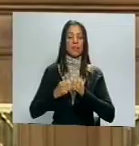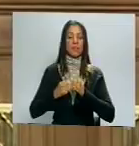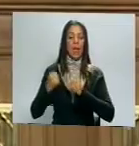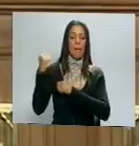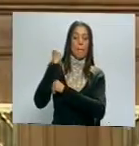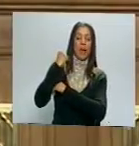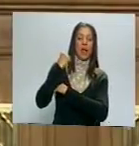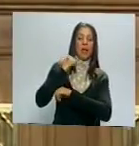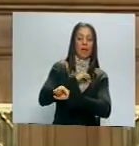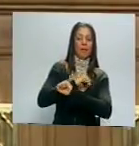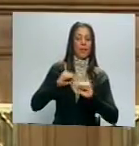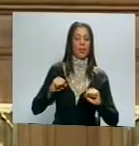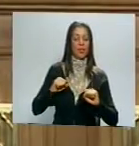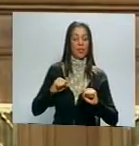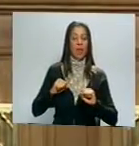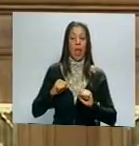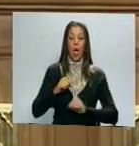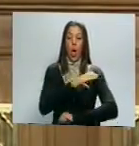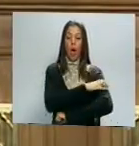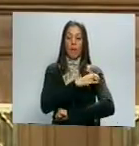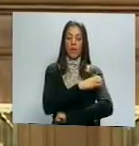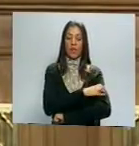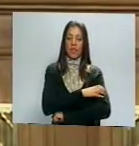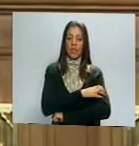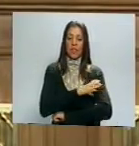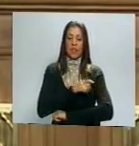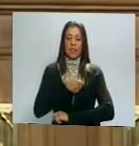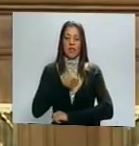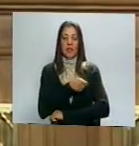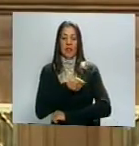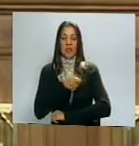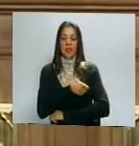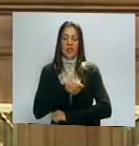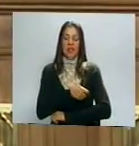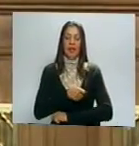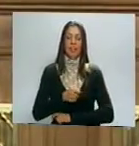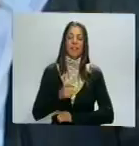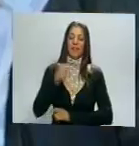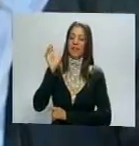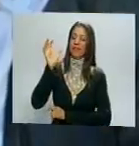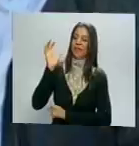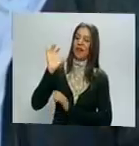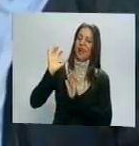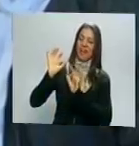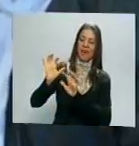Unidos no hay forma que la derecha pueda ni siquiera darnos cosquilla.